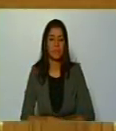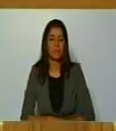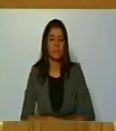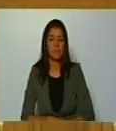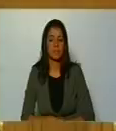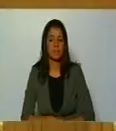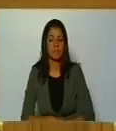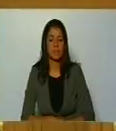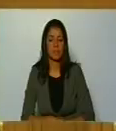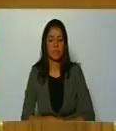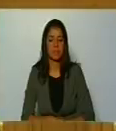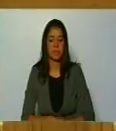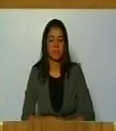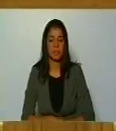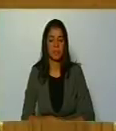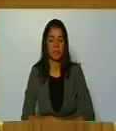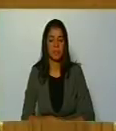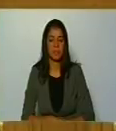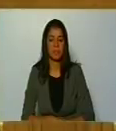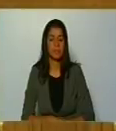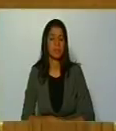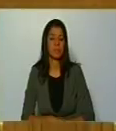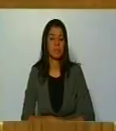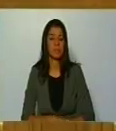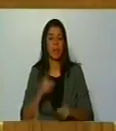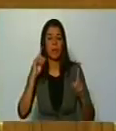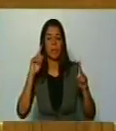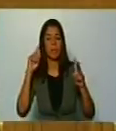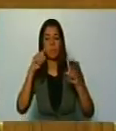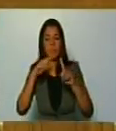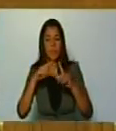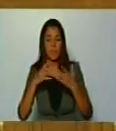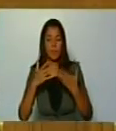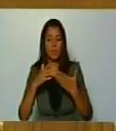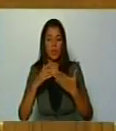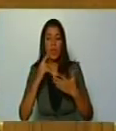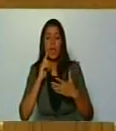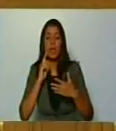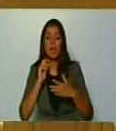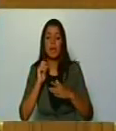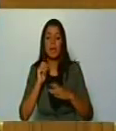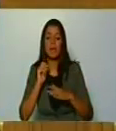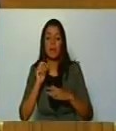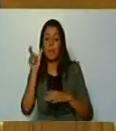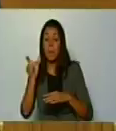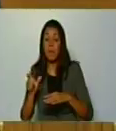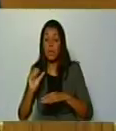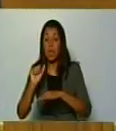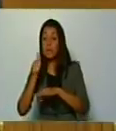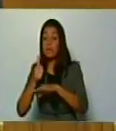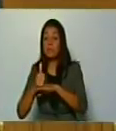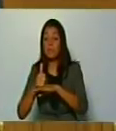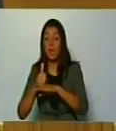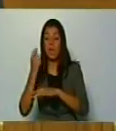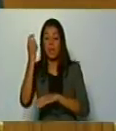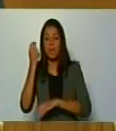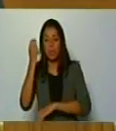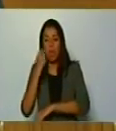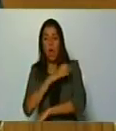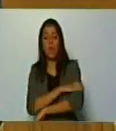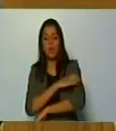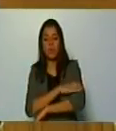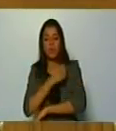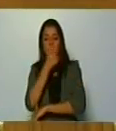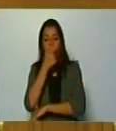Todo esto tenía como principal vocero y titular al ciudadano Freddy Guevara. Es más,